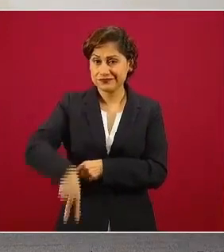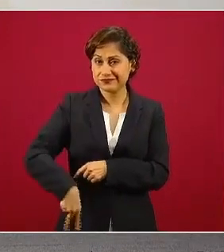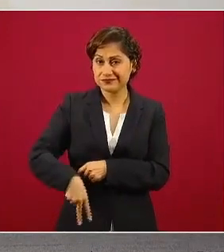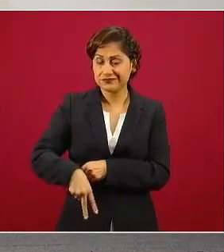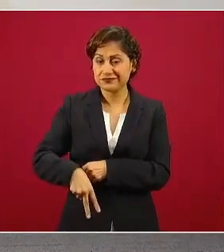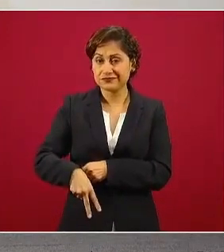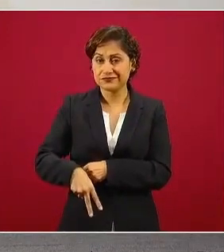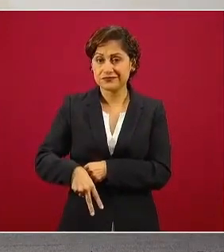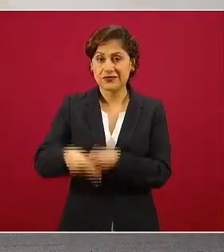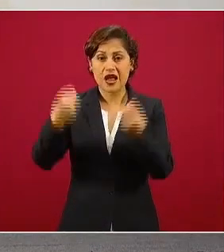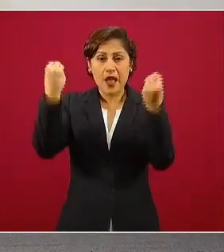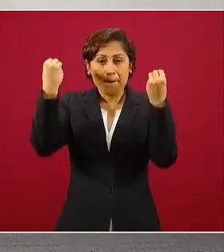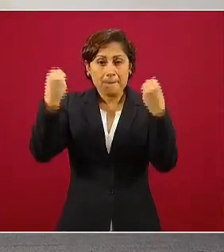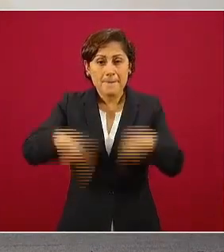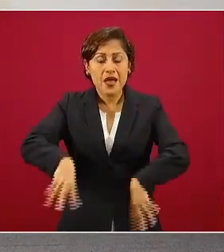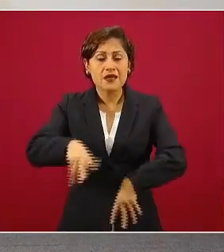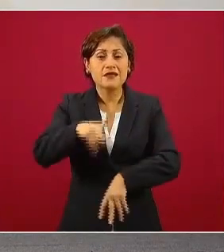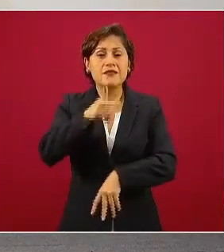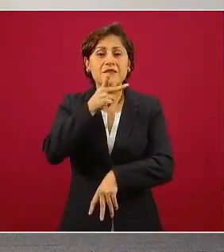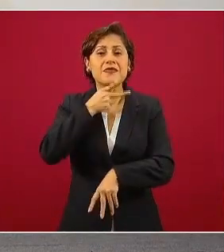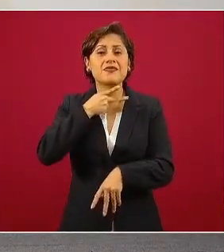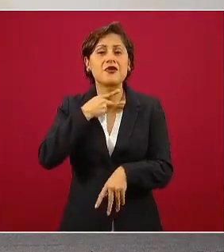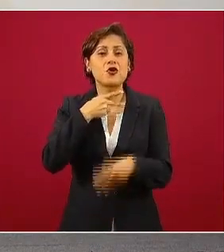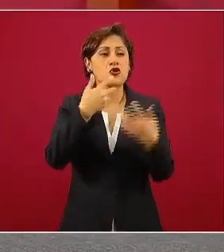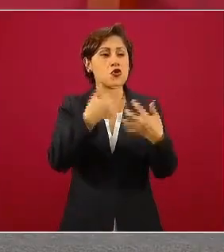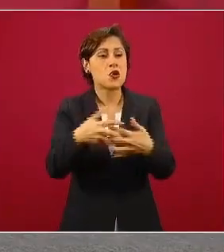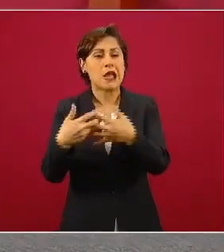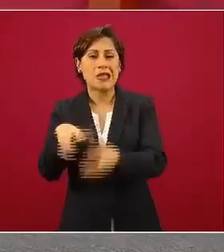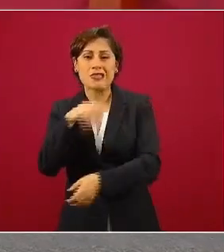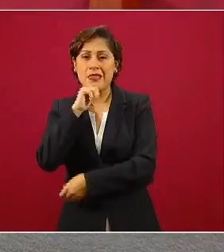en pérdida de producción de petróleo. Así nos dejaron